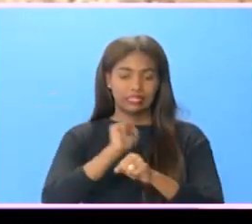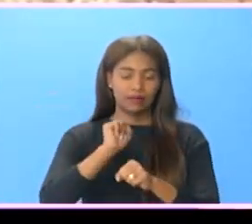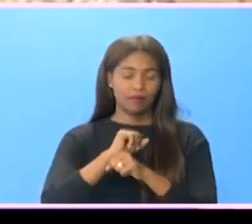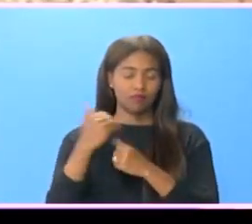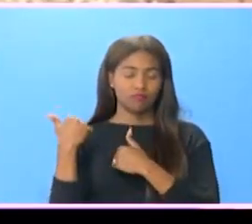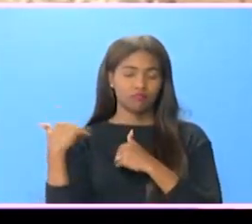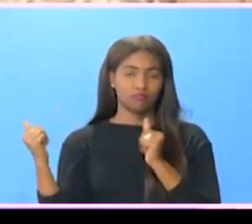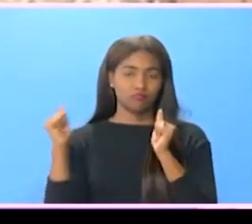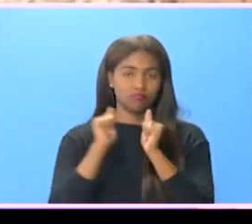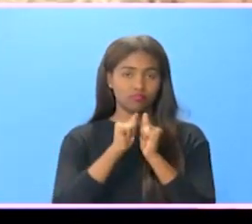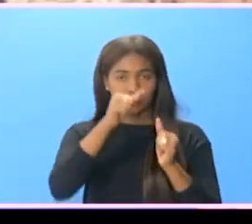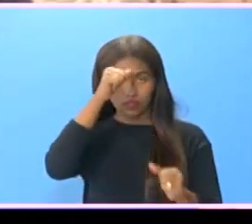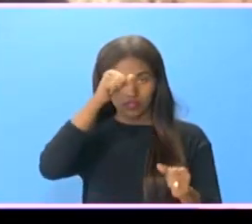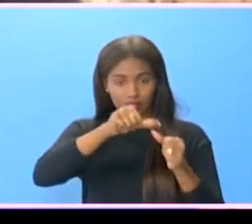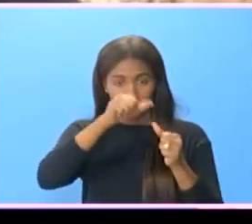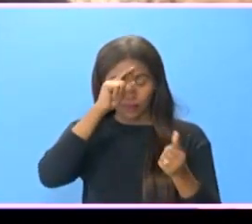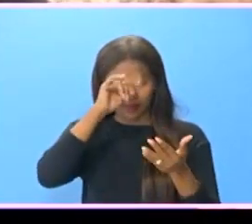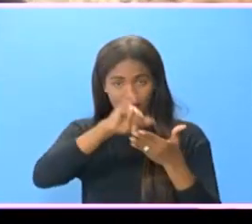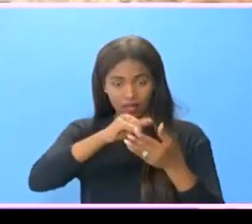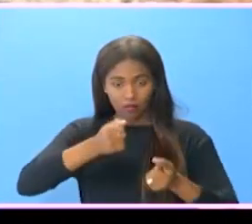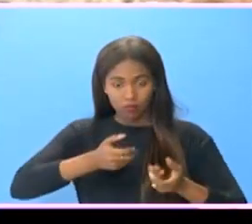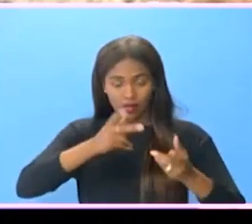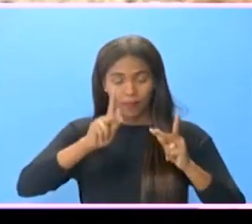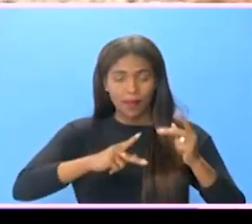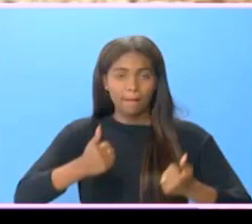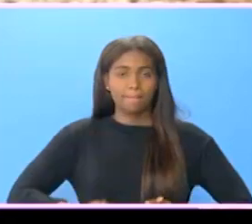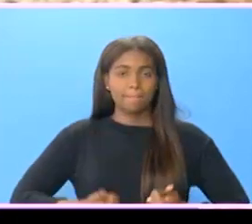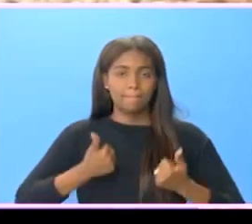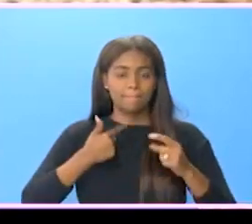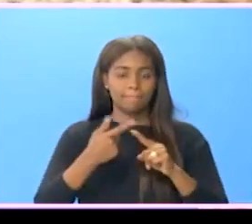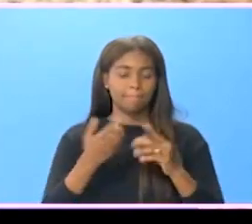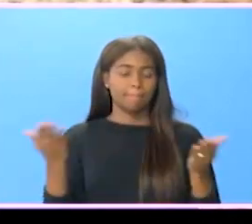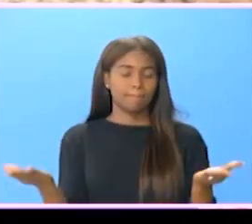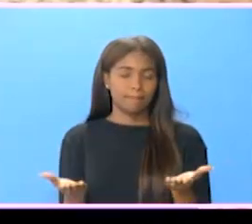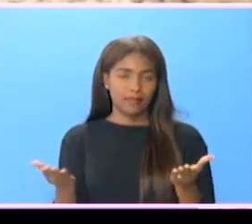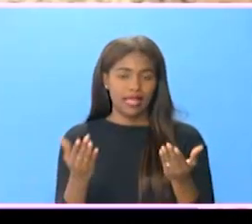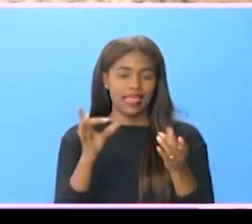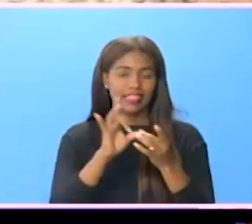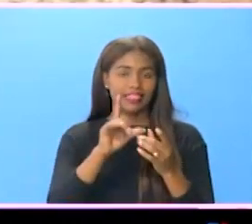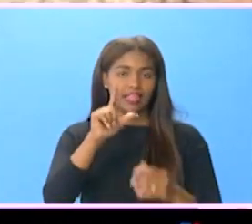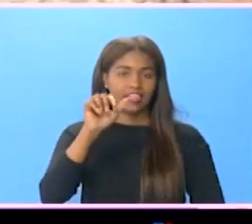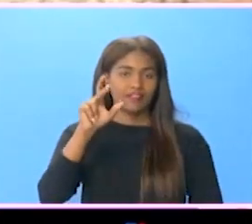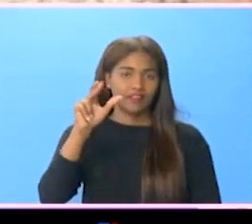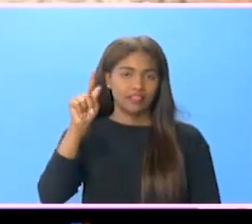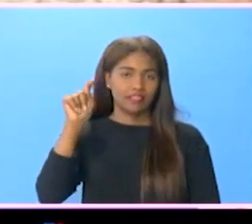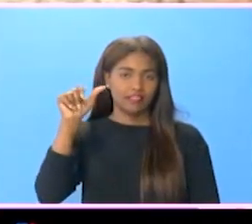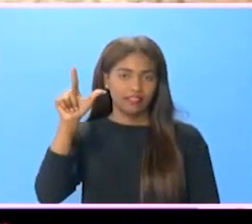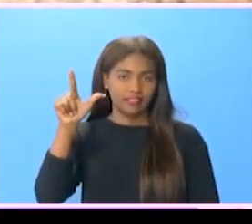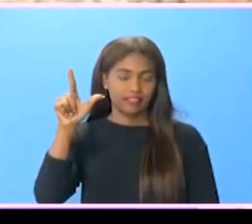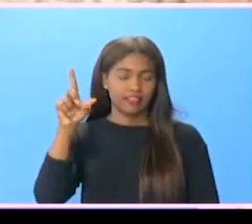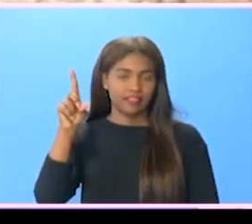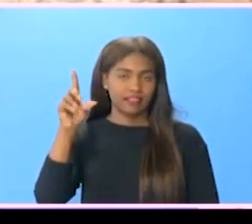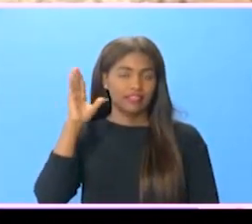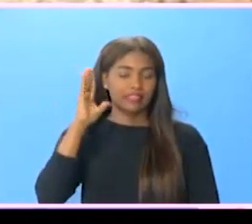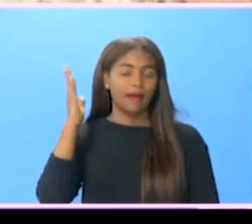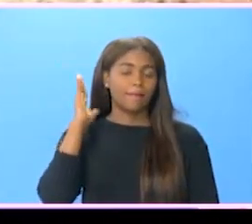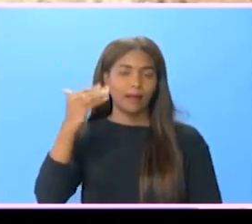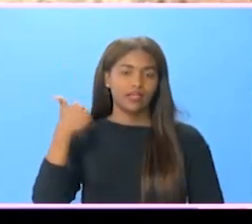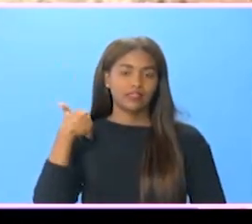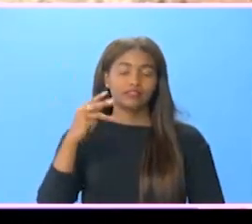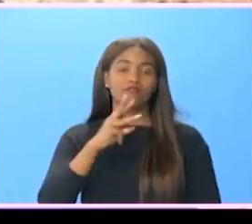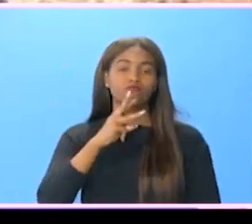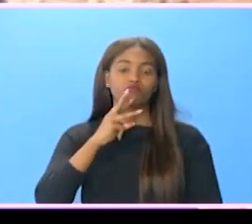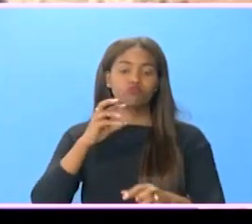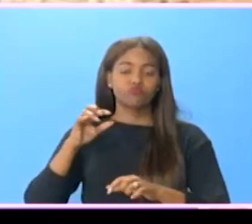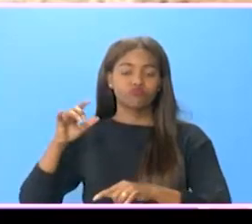se recordó de que existimos los moradores de aquí de La Libertad, y ya vamos a eliminar lo que es las aguas